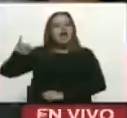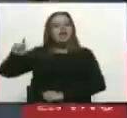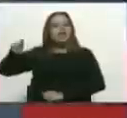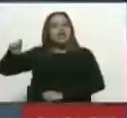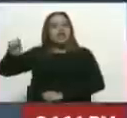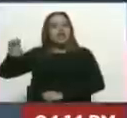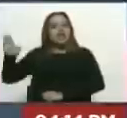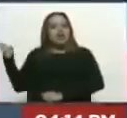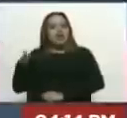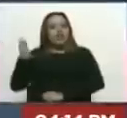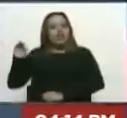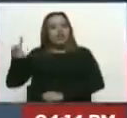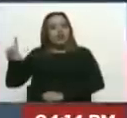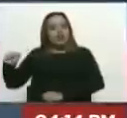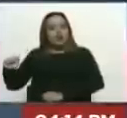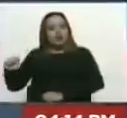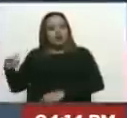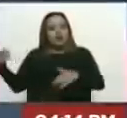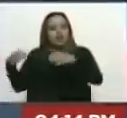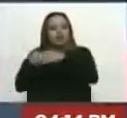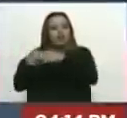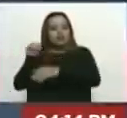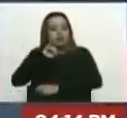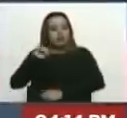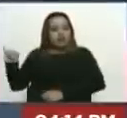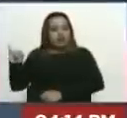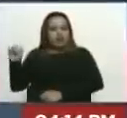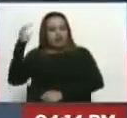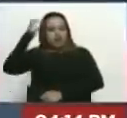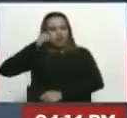Izquierda de Europa. Adelante, Maite.